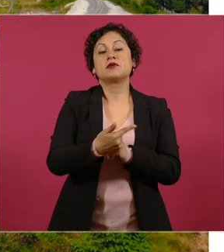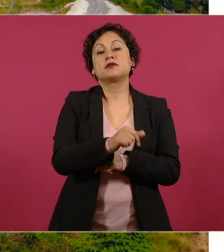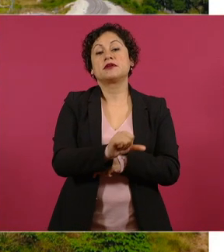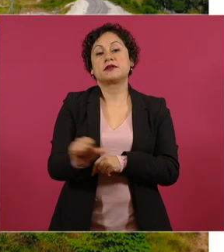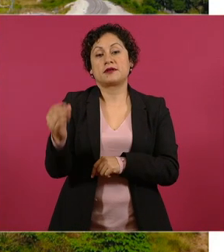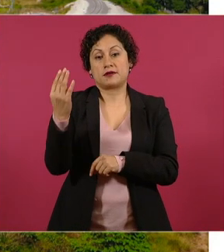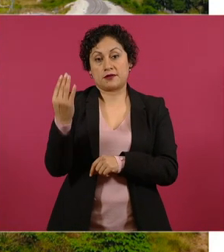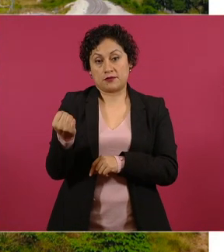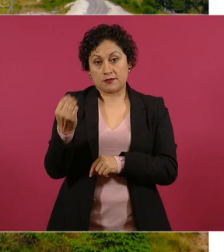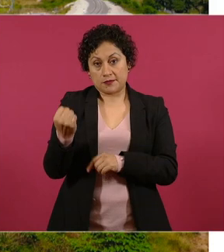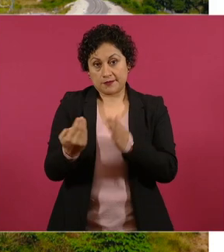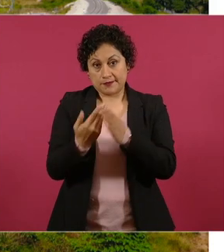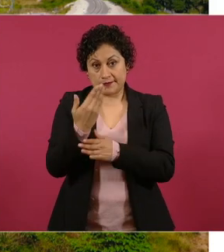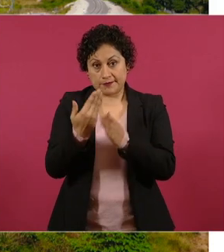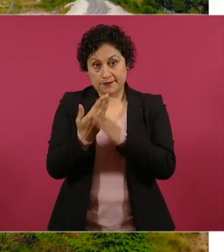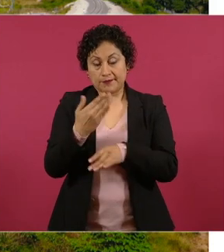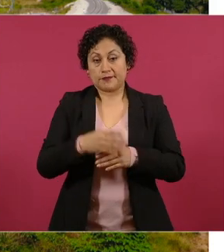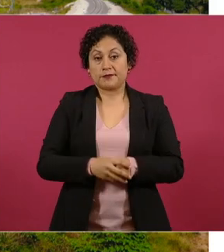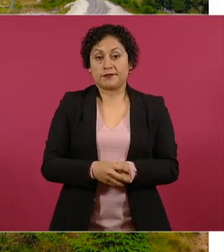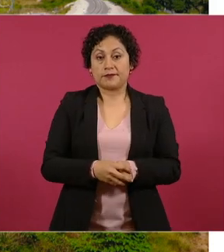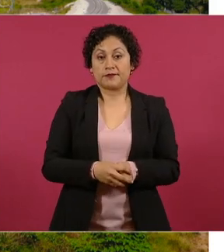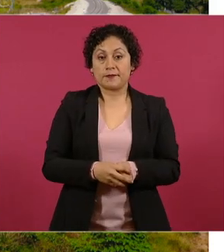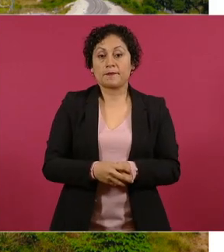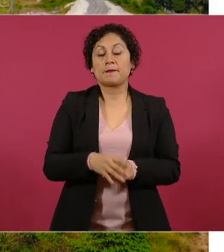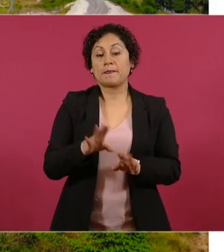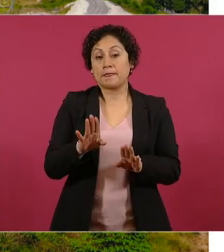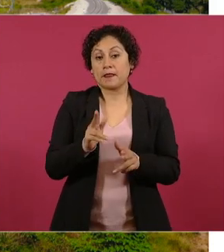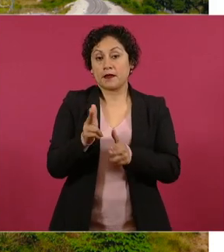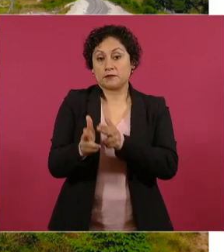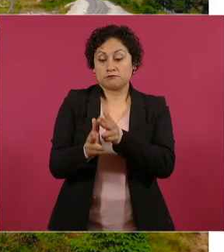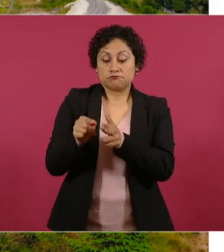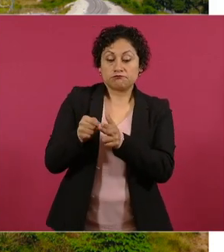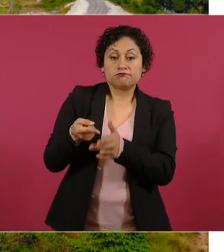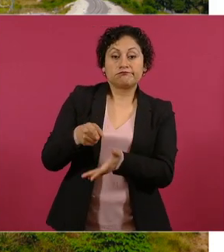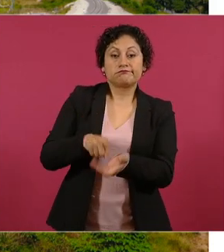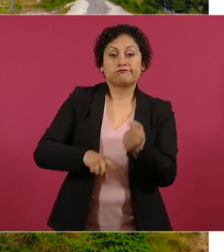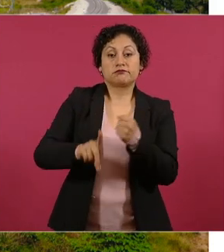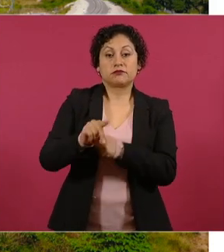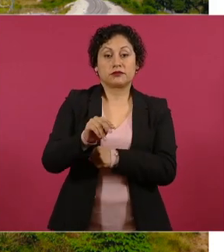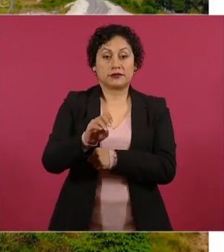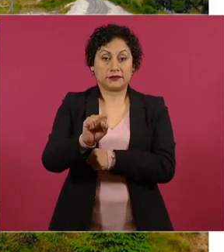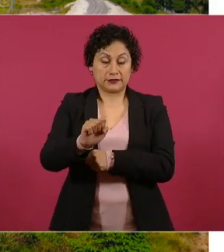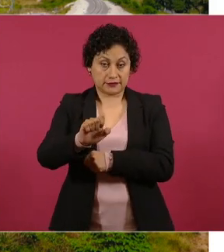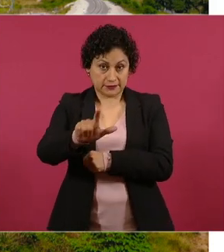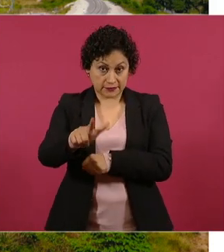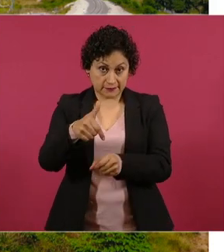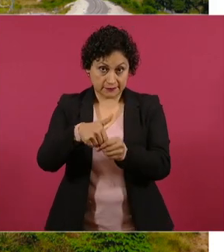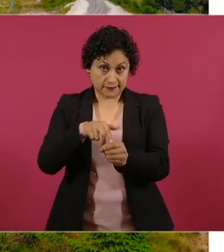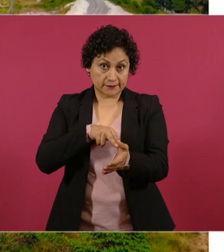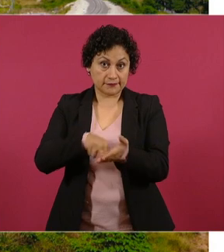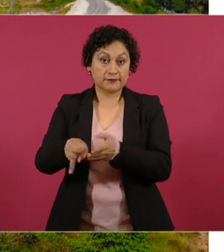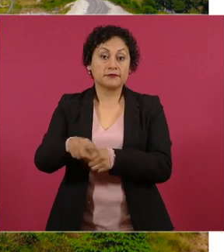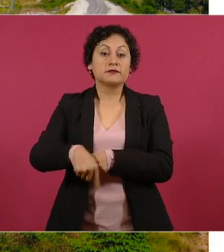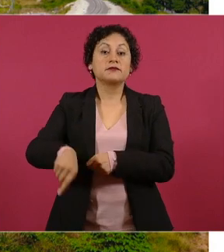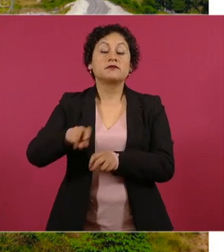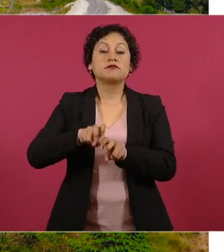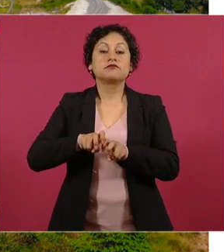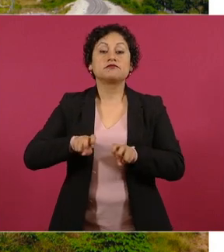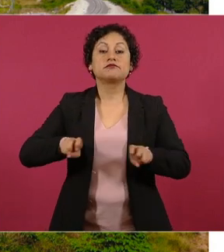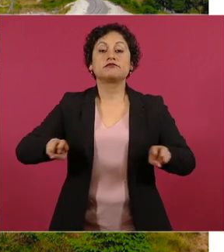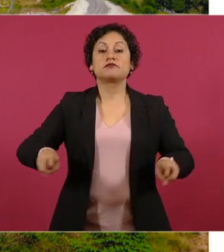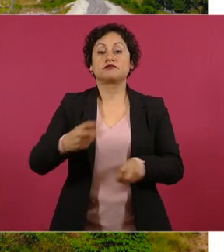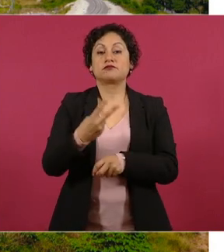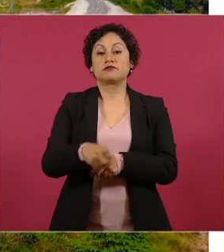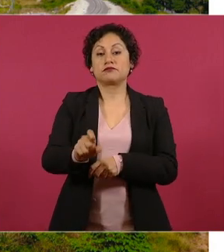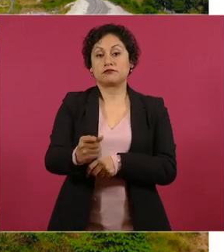mañana. Los trenes que utilizamos son trenes diésel con capacidad para 221 pasajeros. A la siguiente lámina,